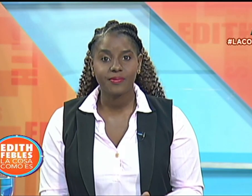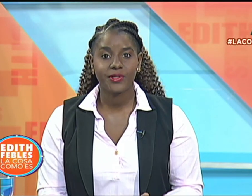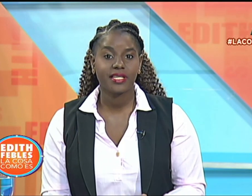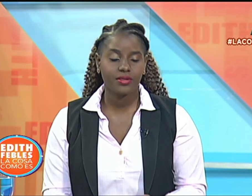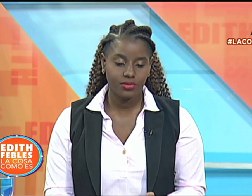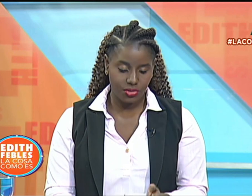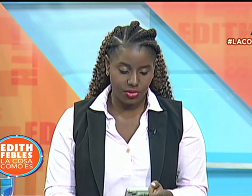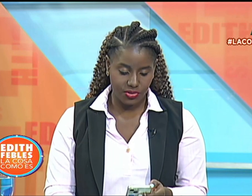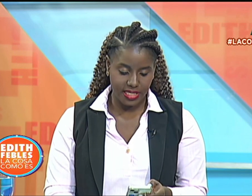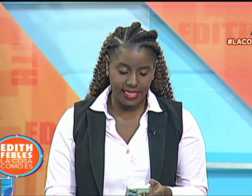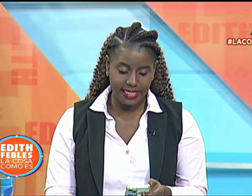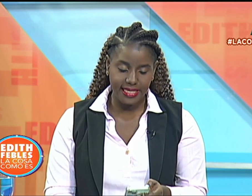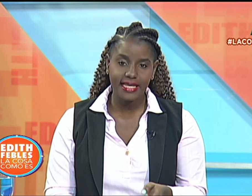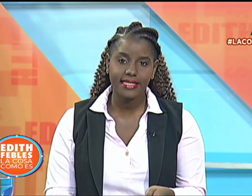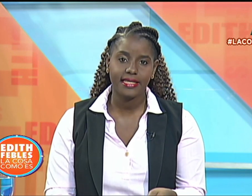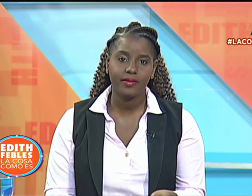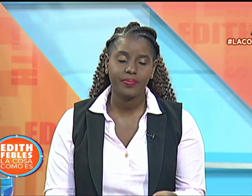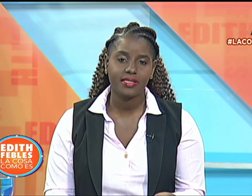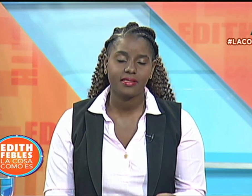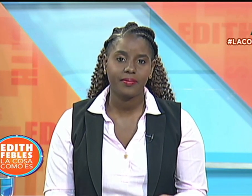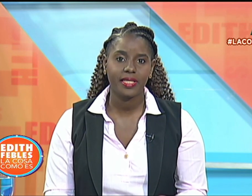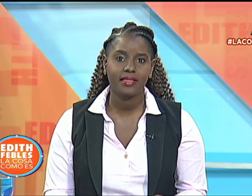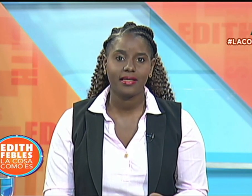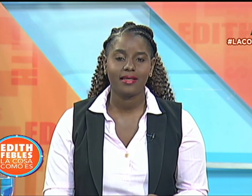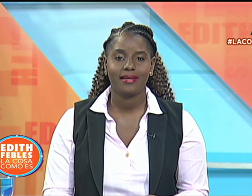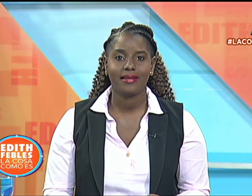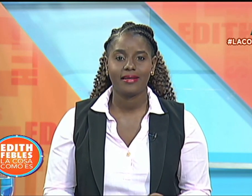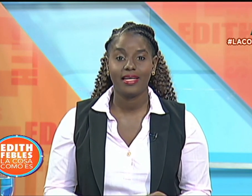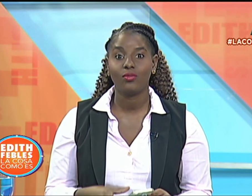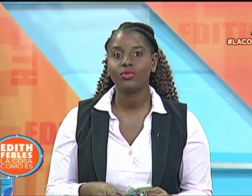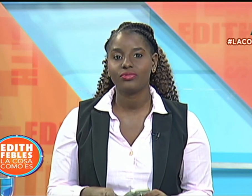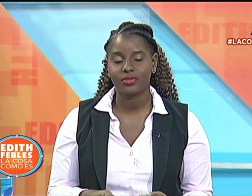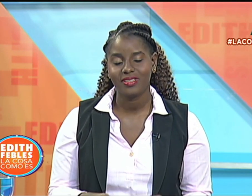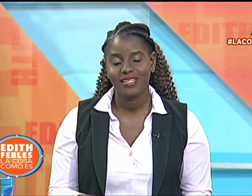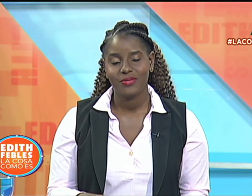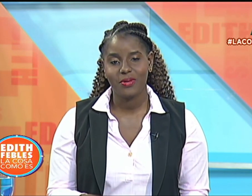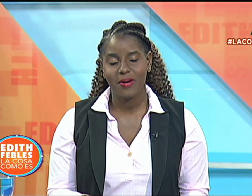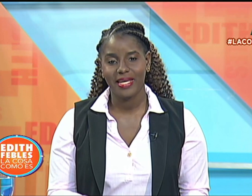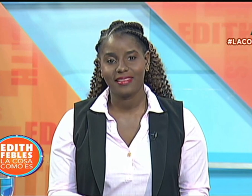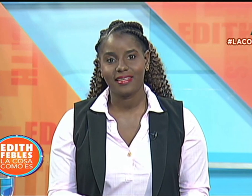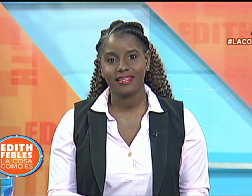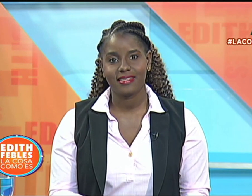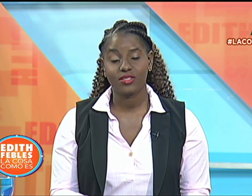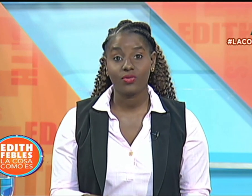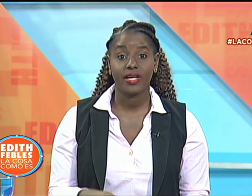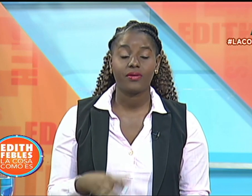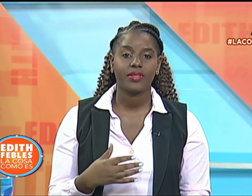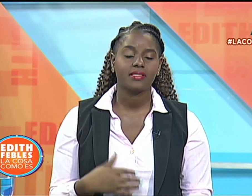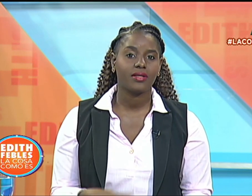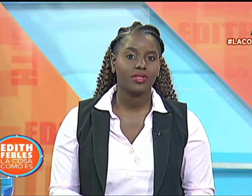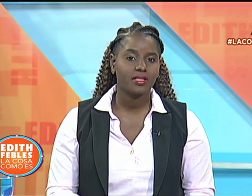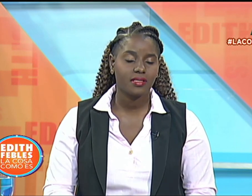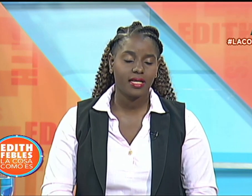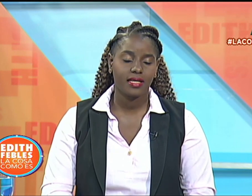Gracias por seguir con nosotros. En el día de ayer, precisamente, el mundo nuevamente se hizo eco de